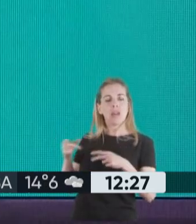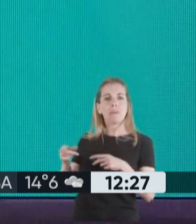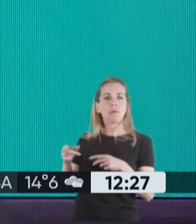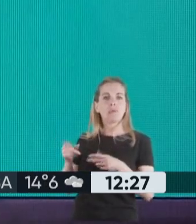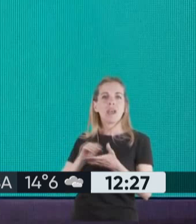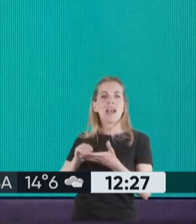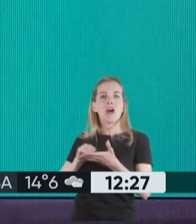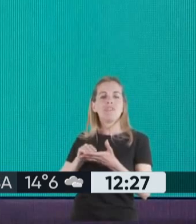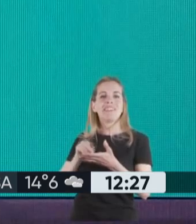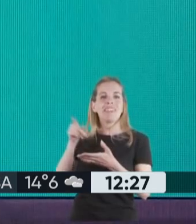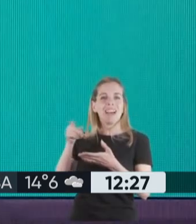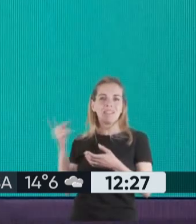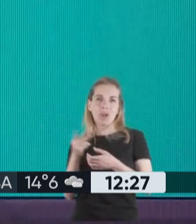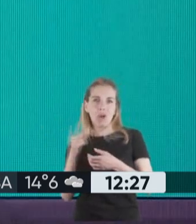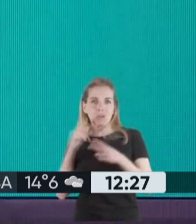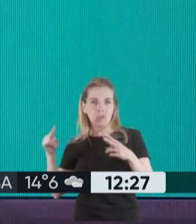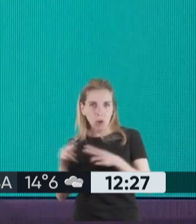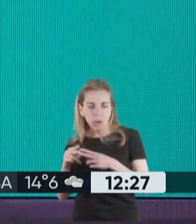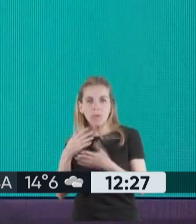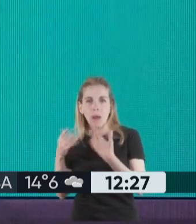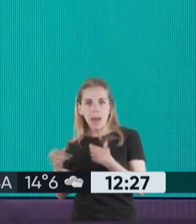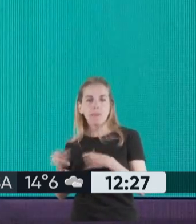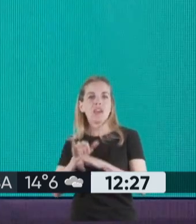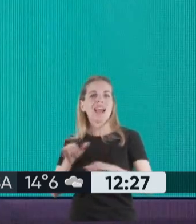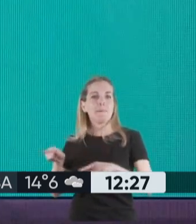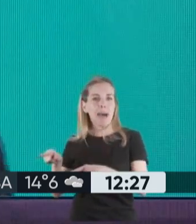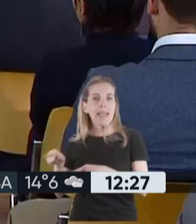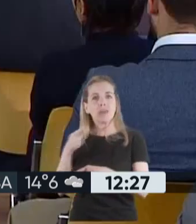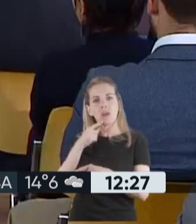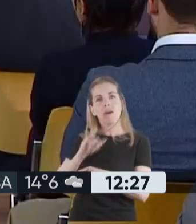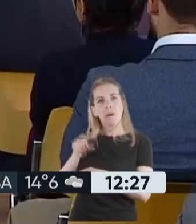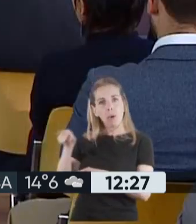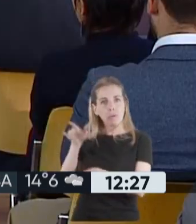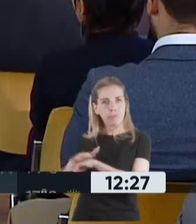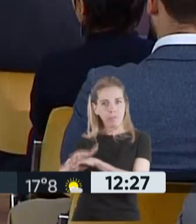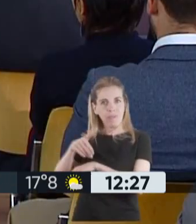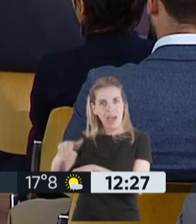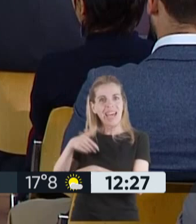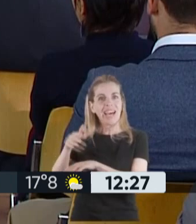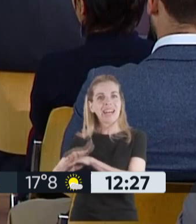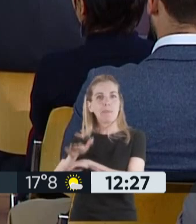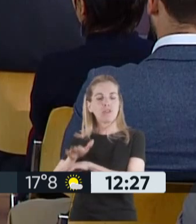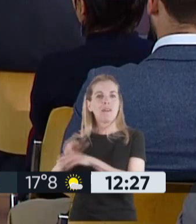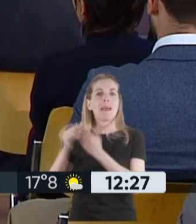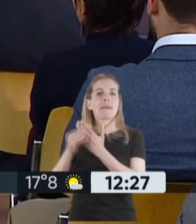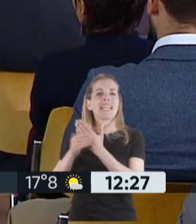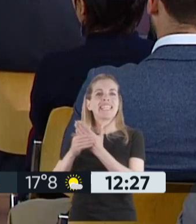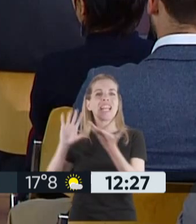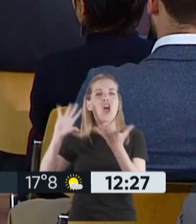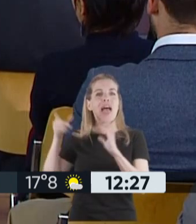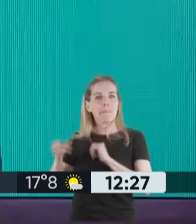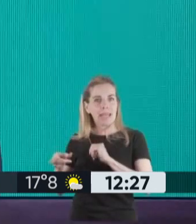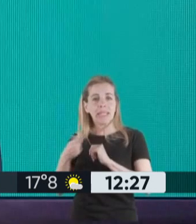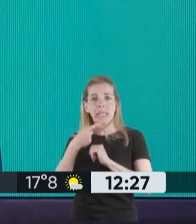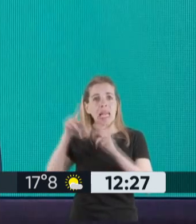de Puerto Madero, en la campaña, Juan, te vas a tener que hacer cargo del Ministerio de Ambiente, le dije, es el